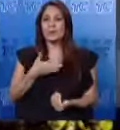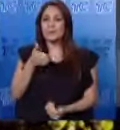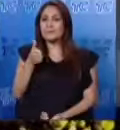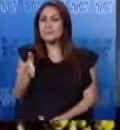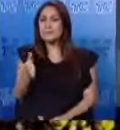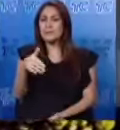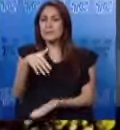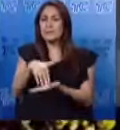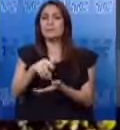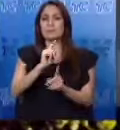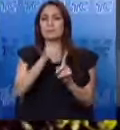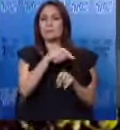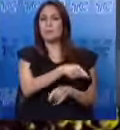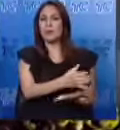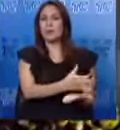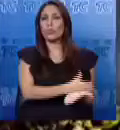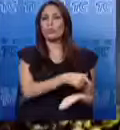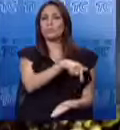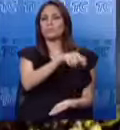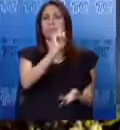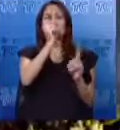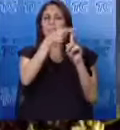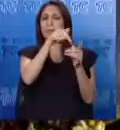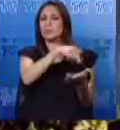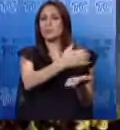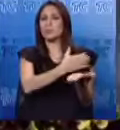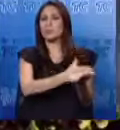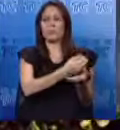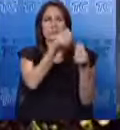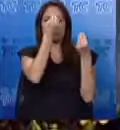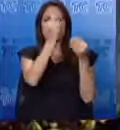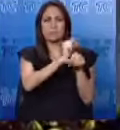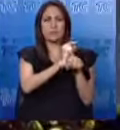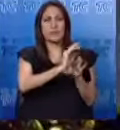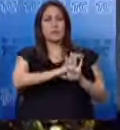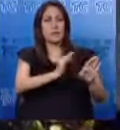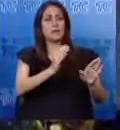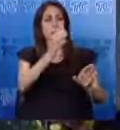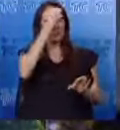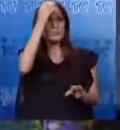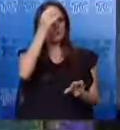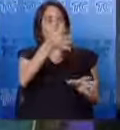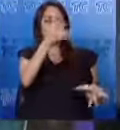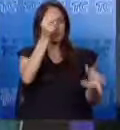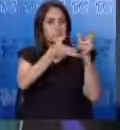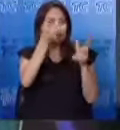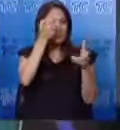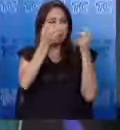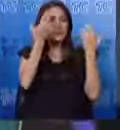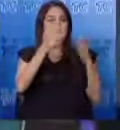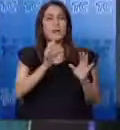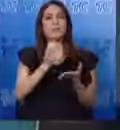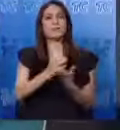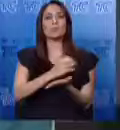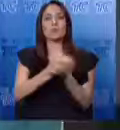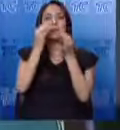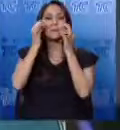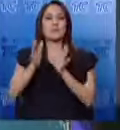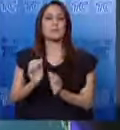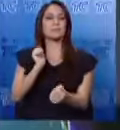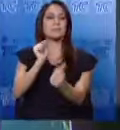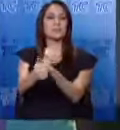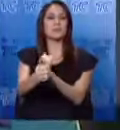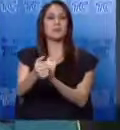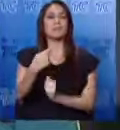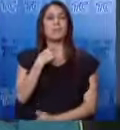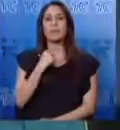un curso propedéutico rápido que te equipare los conocimientos para que puedas cumplir, y no